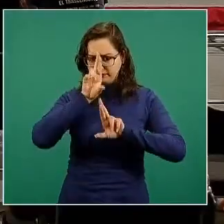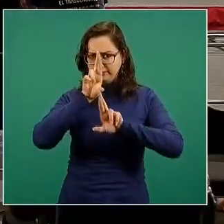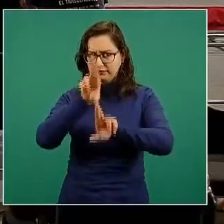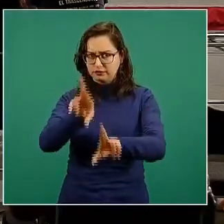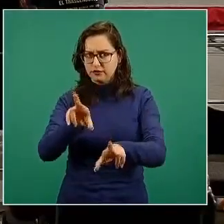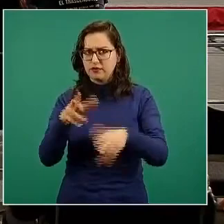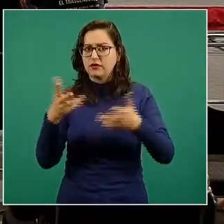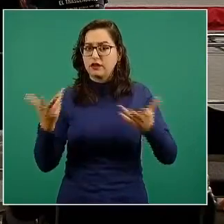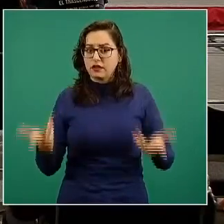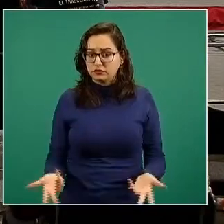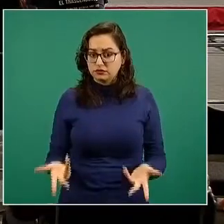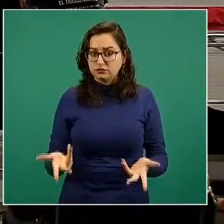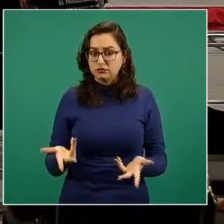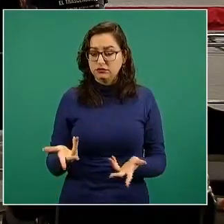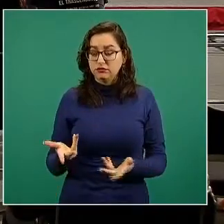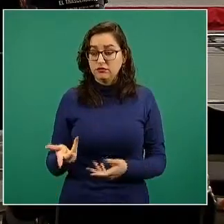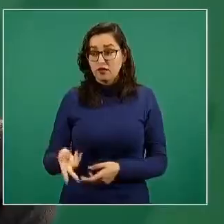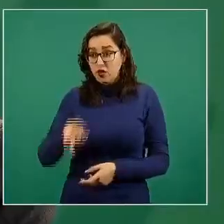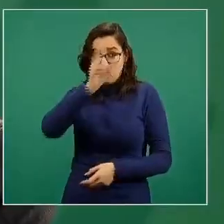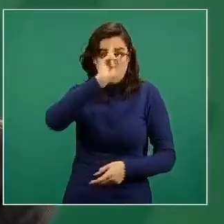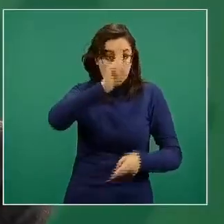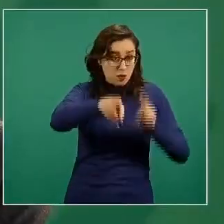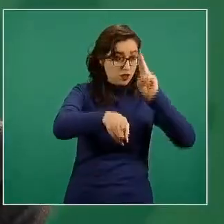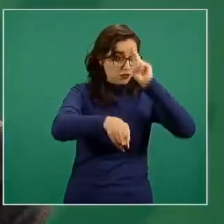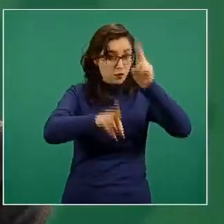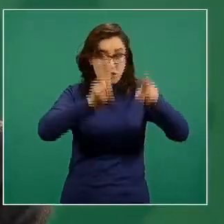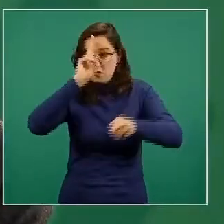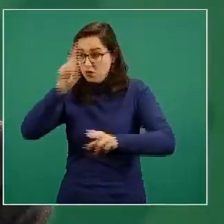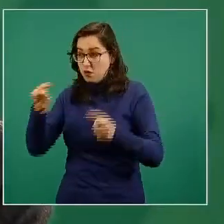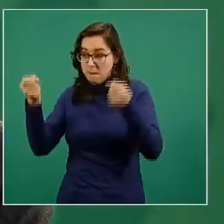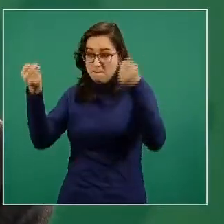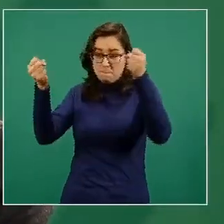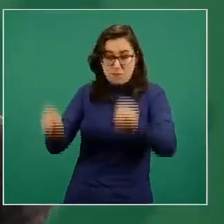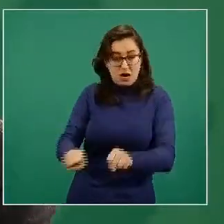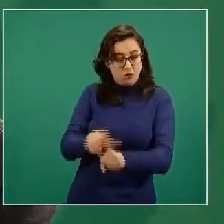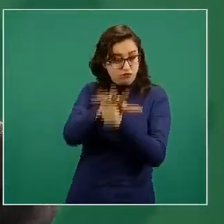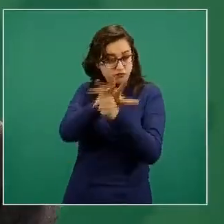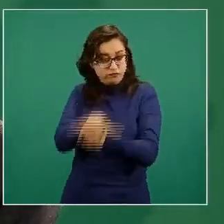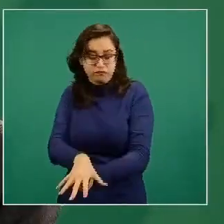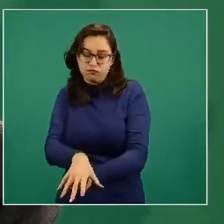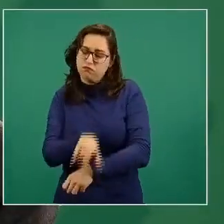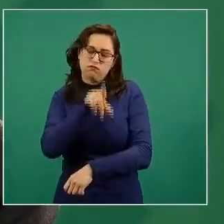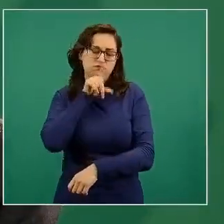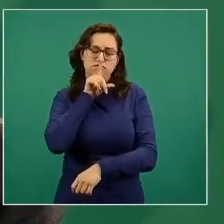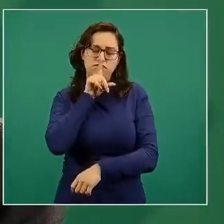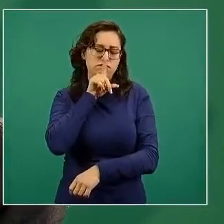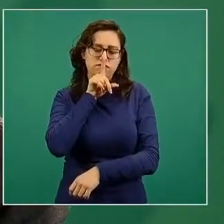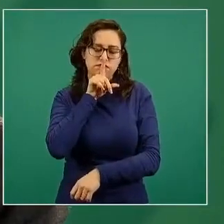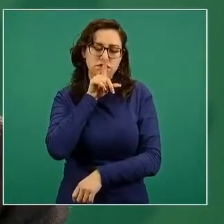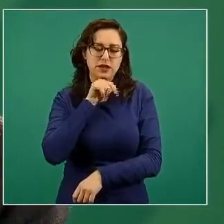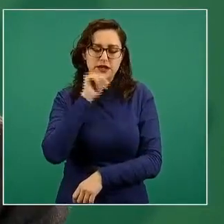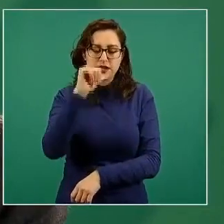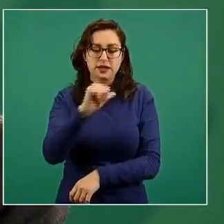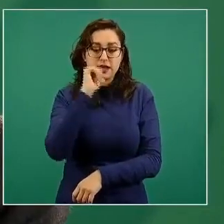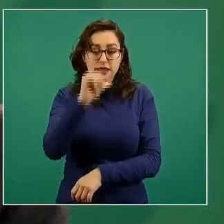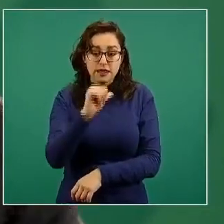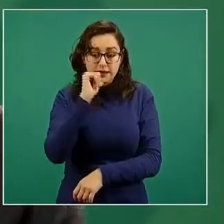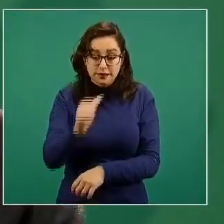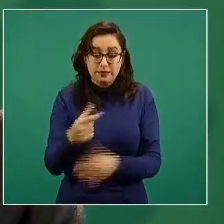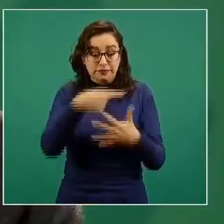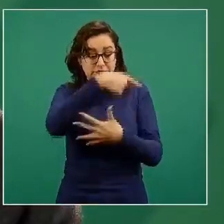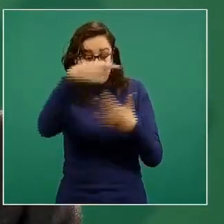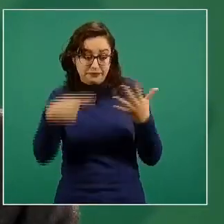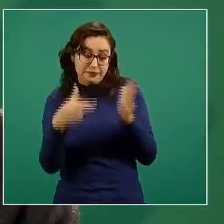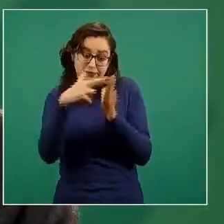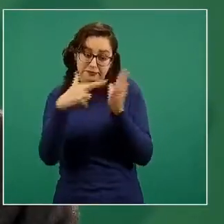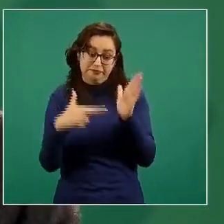decidimos que no ejerceríamos acciones coercitivas, no forzaríamos a las personas a que cumplan